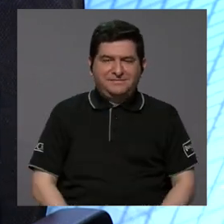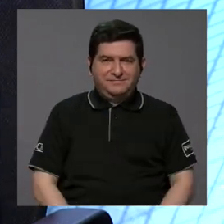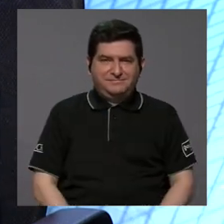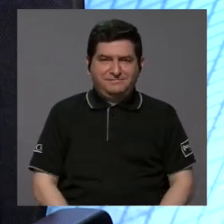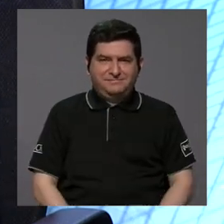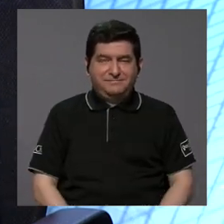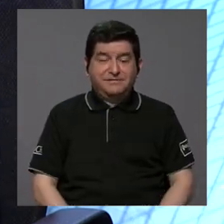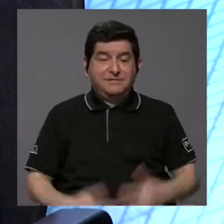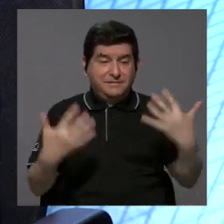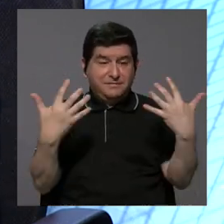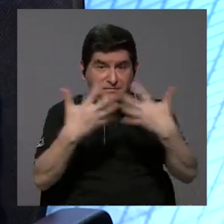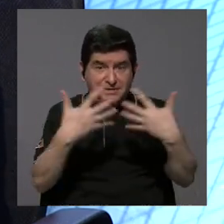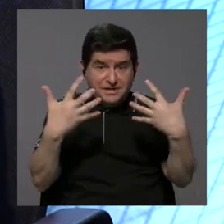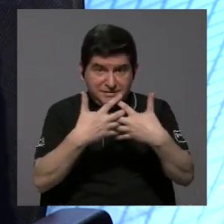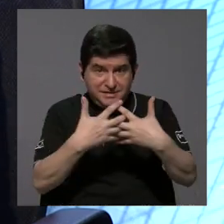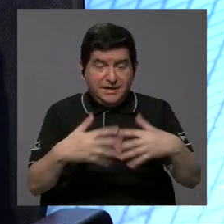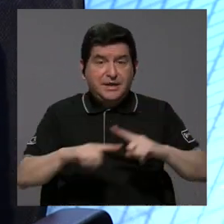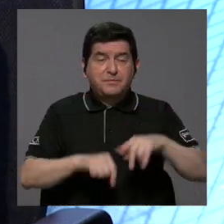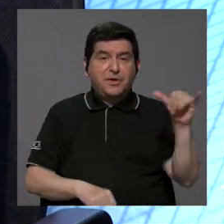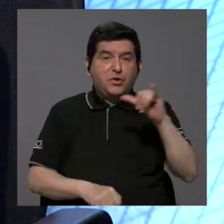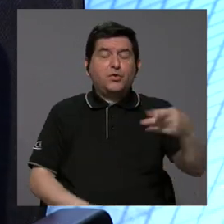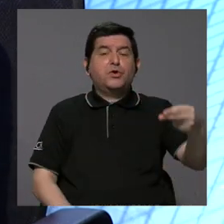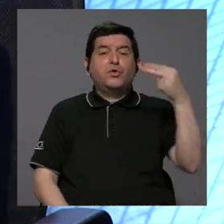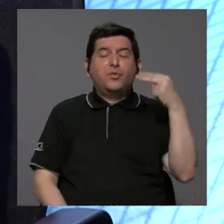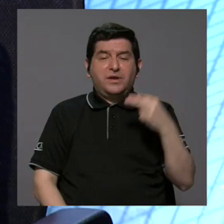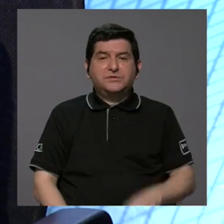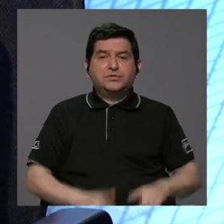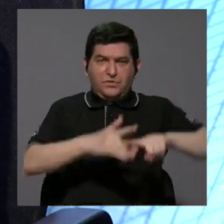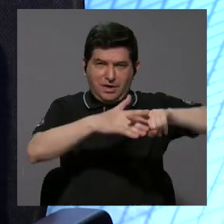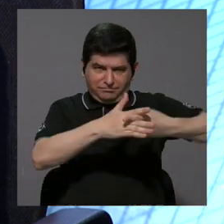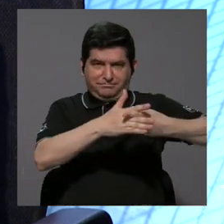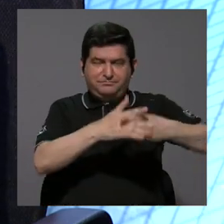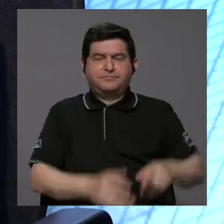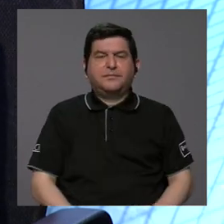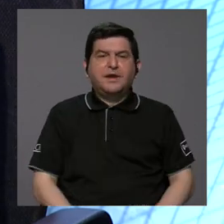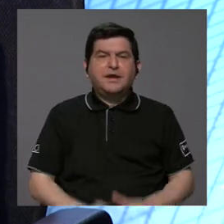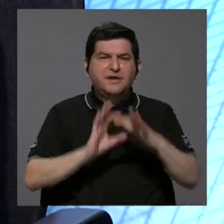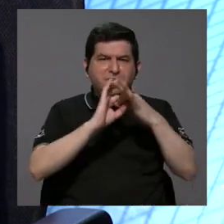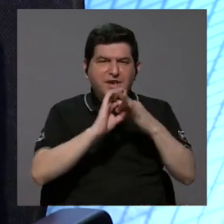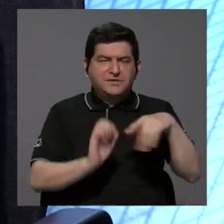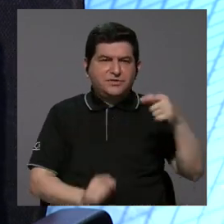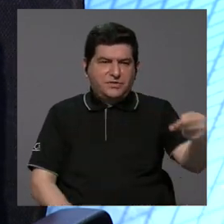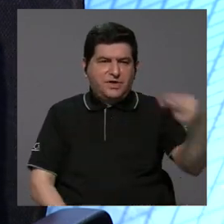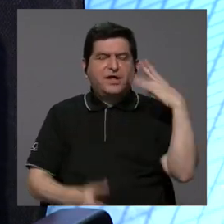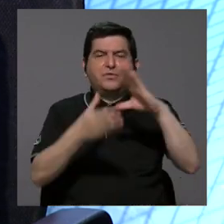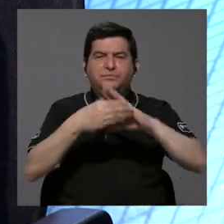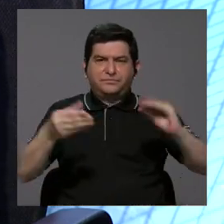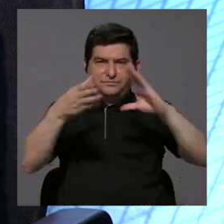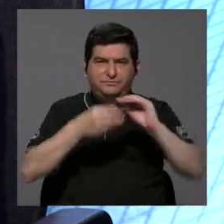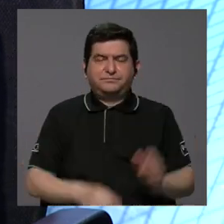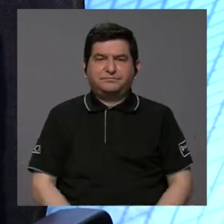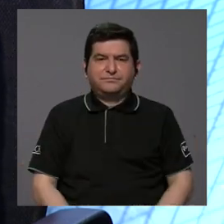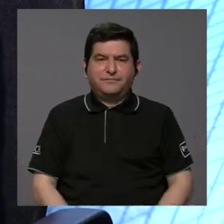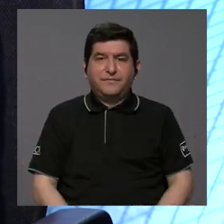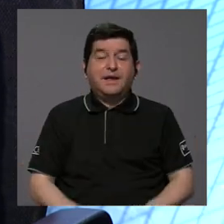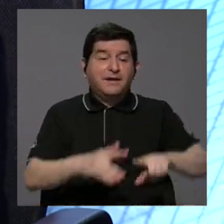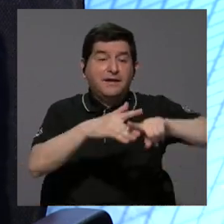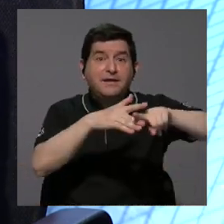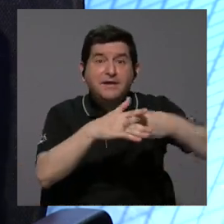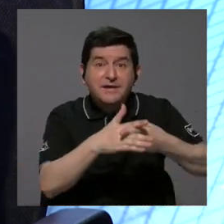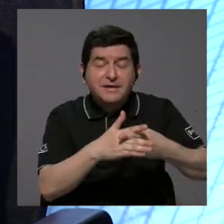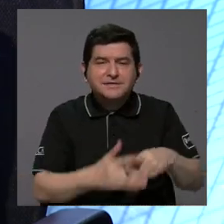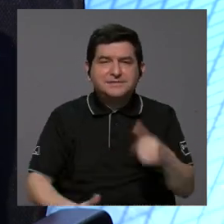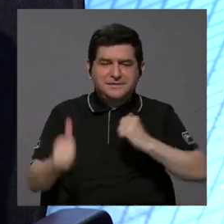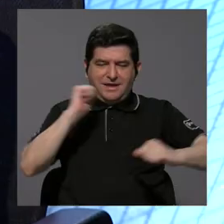se empieza a combinar las disciplinas Pero dentro de una misma historia es decir en función de la historia que se está contando y así es como empieza